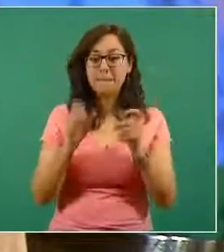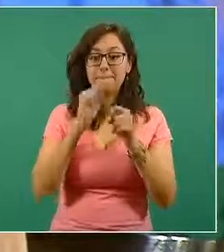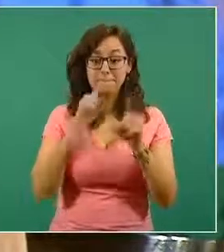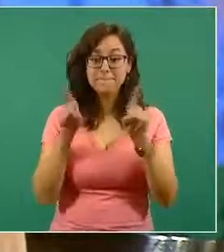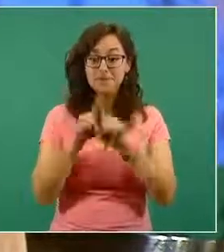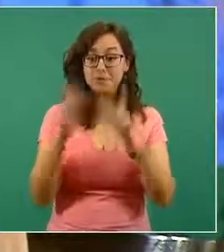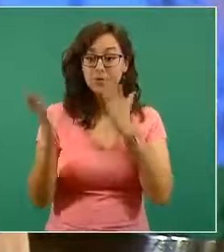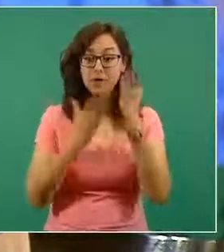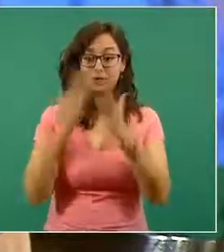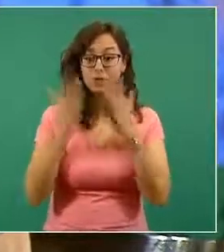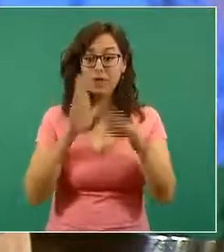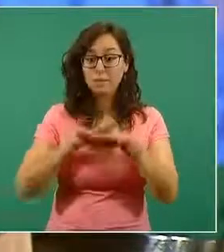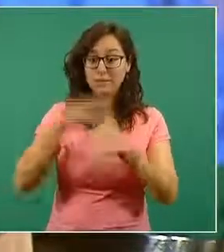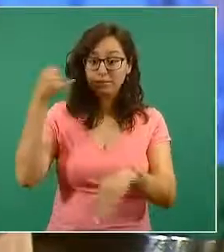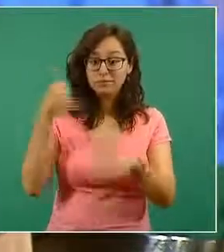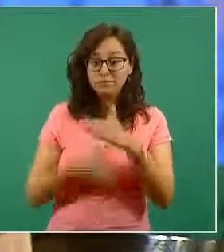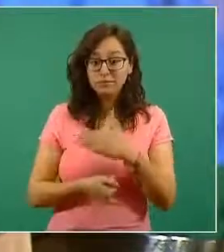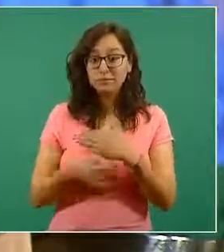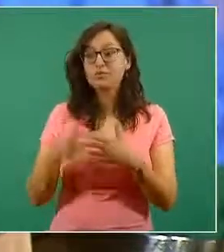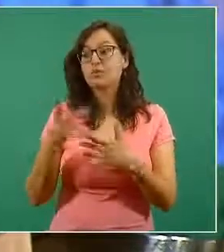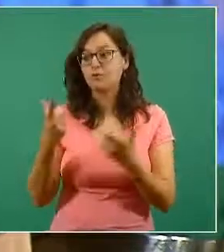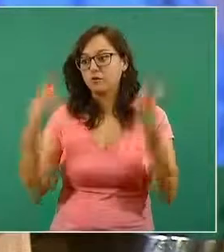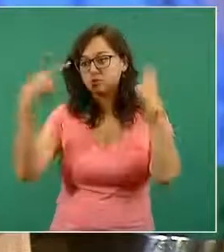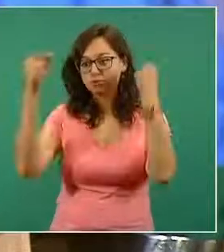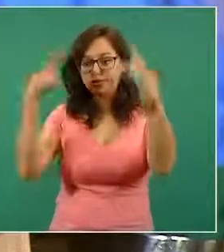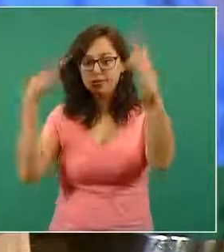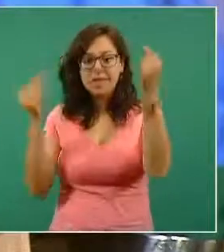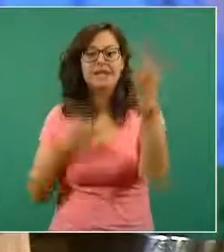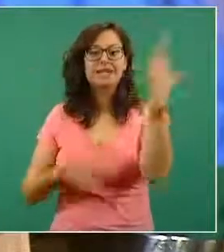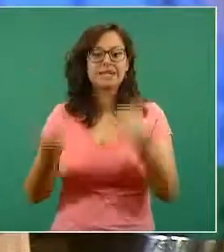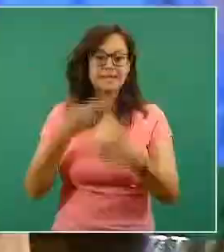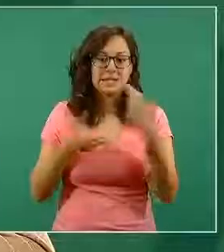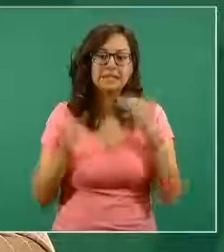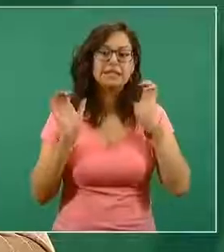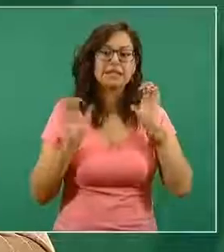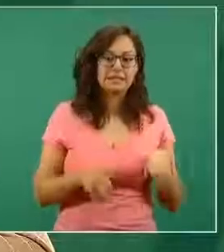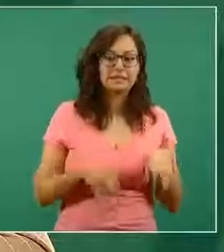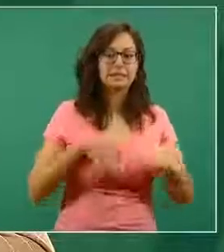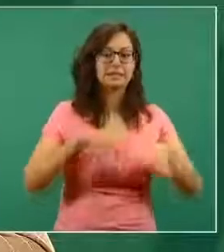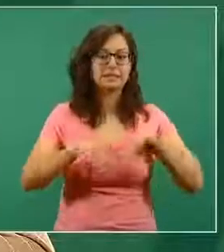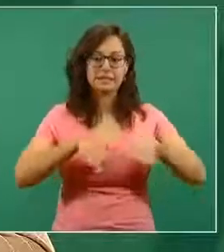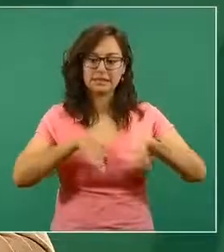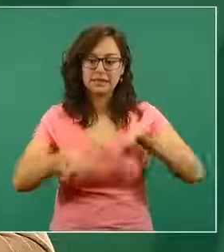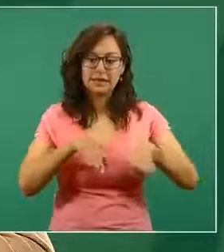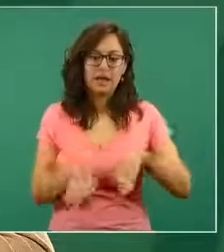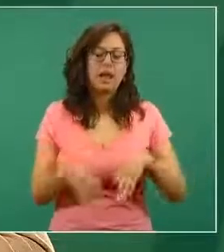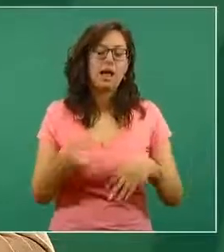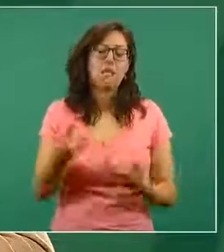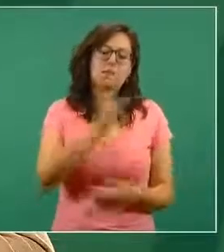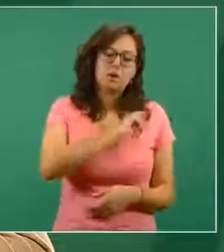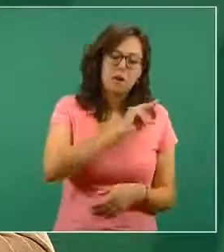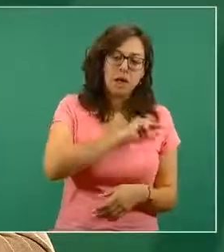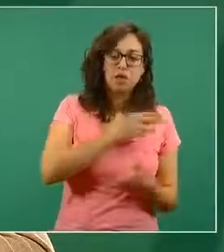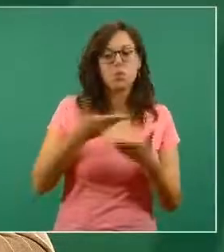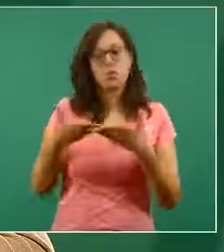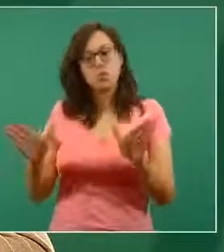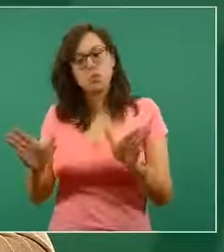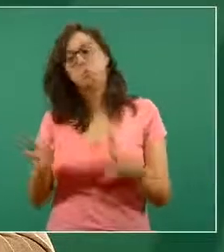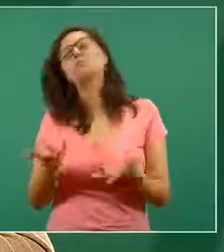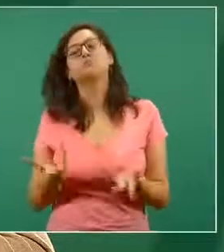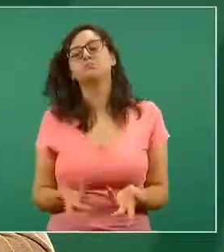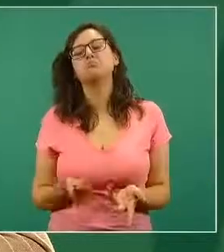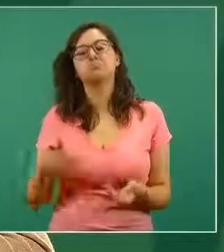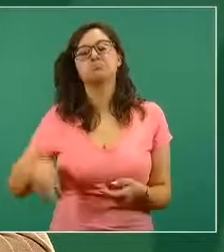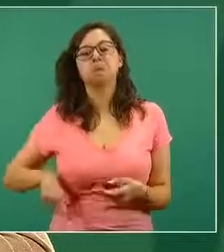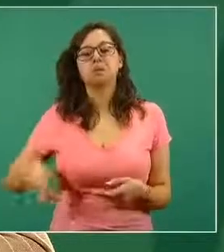y se reincorporan a la plantilla laboral pues de todo el sector, tanto en el ámbito público como privado. Pues sí vale la